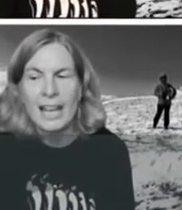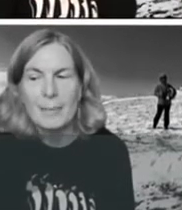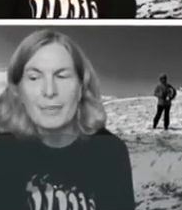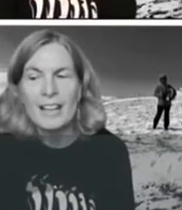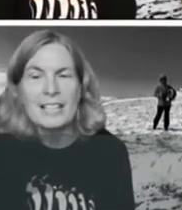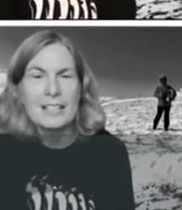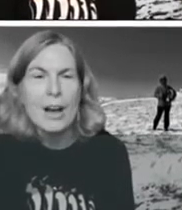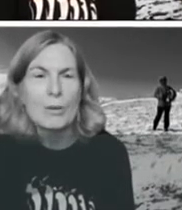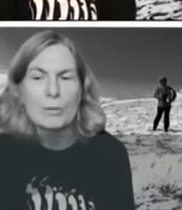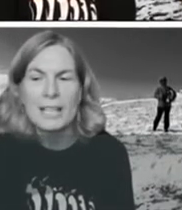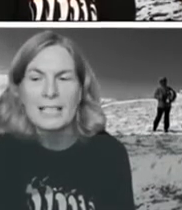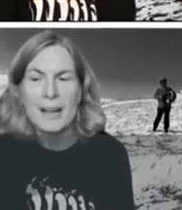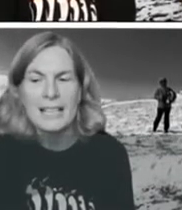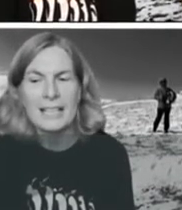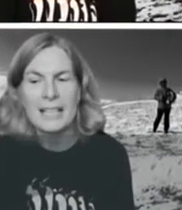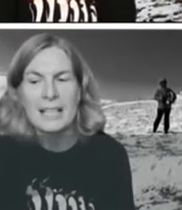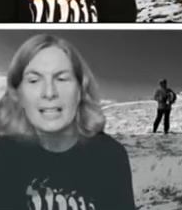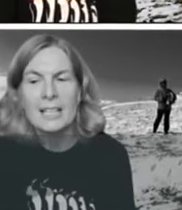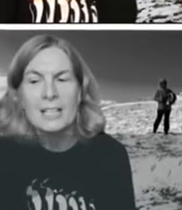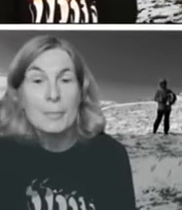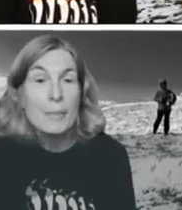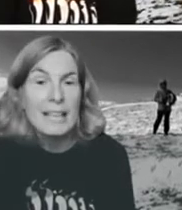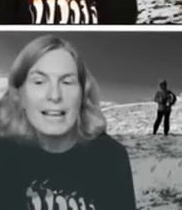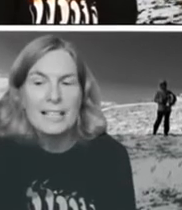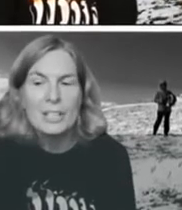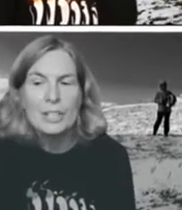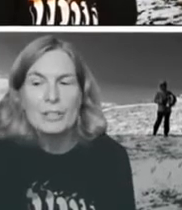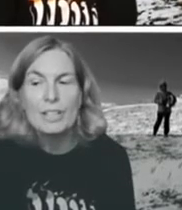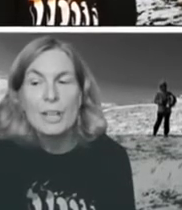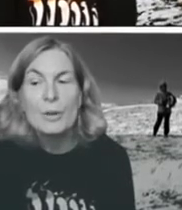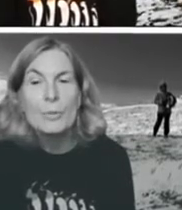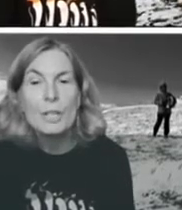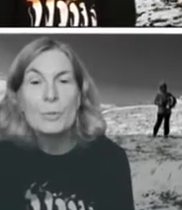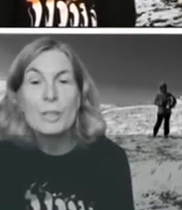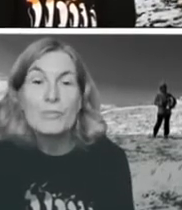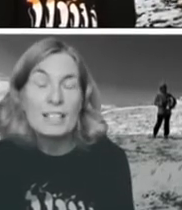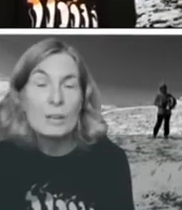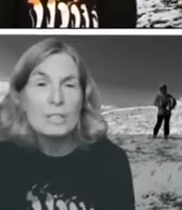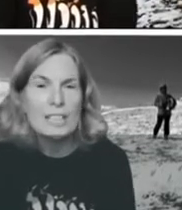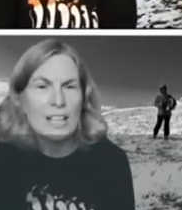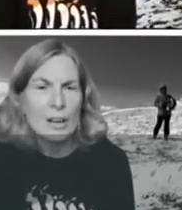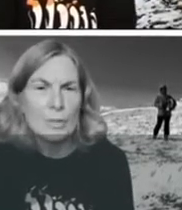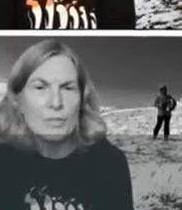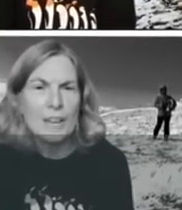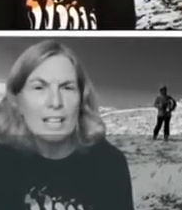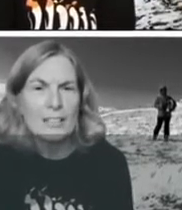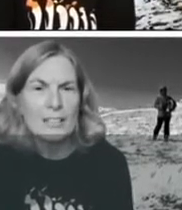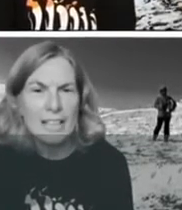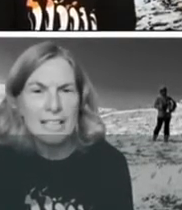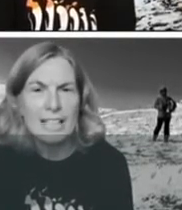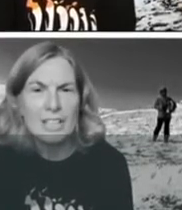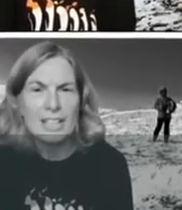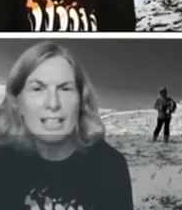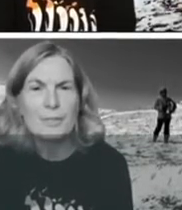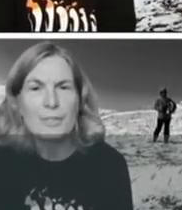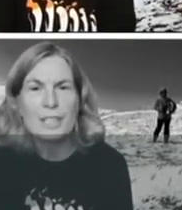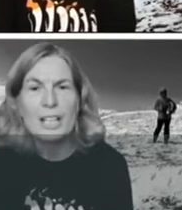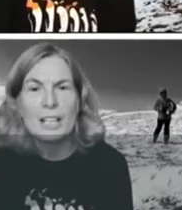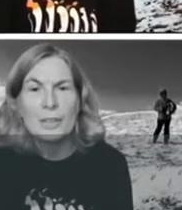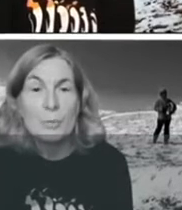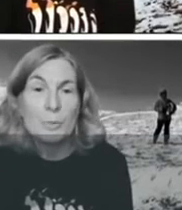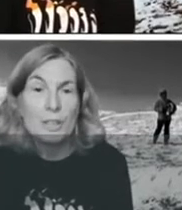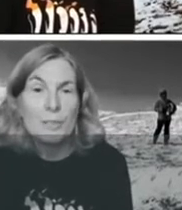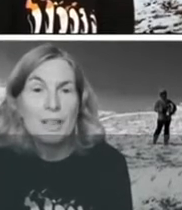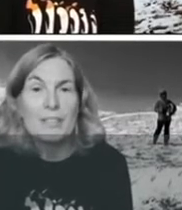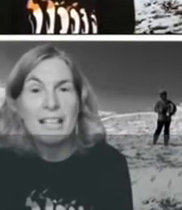ambientales más exitosos jamás firmados. Fue el primer tratado ambiental multilateral ratificado por todas las partes de las